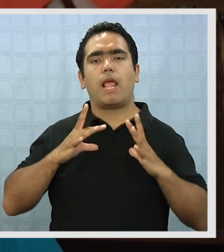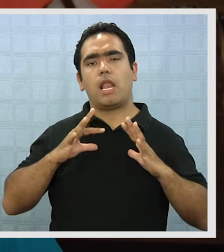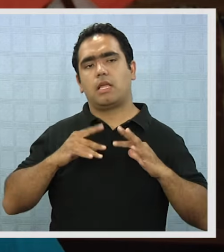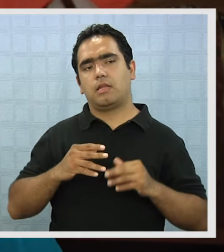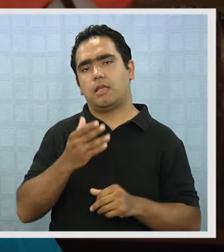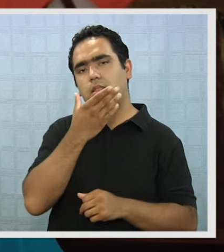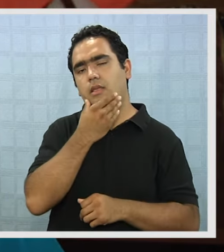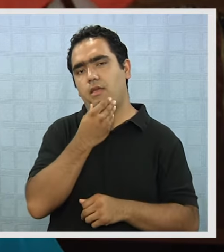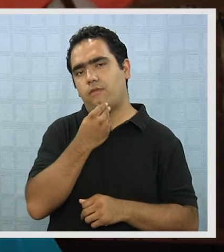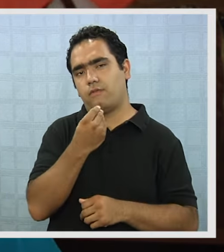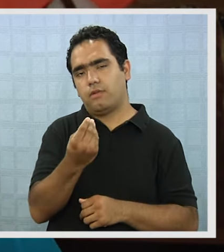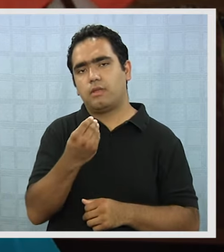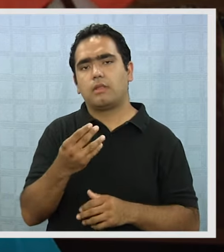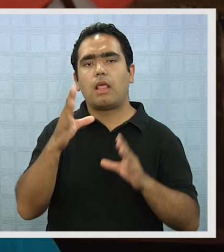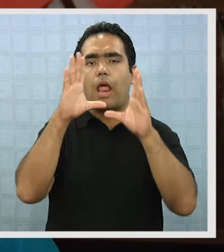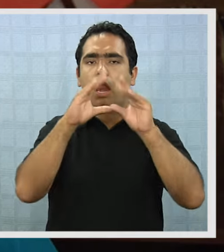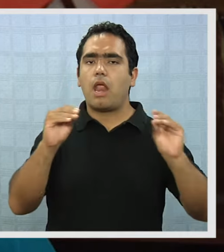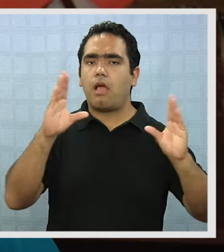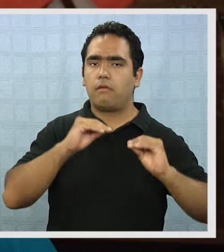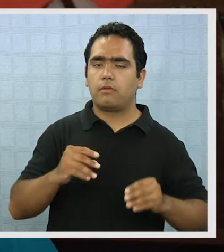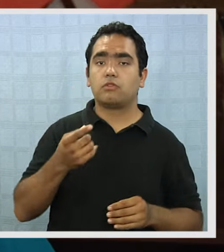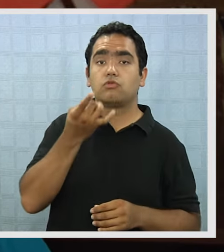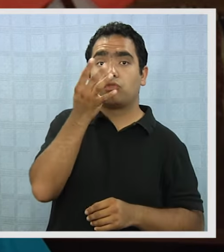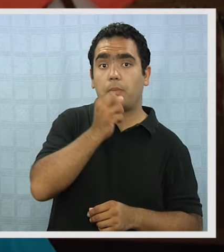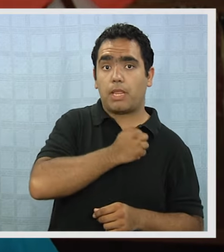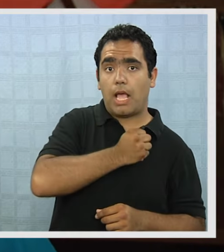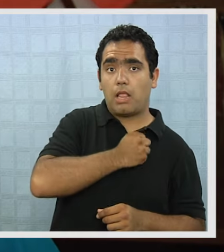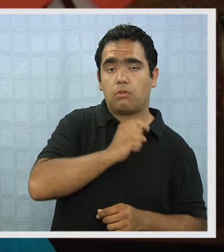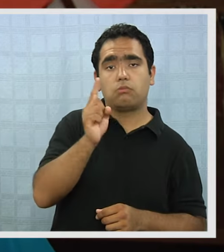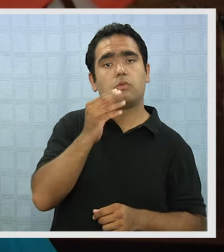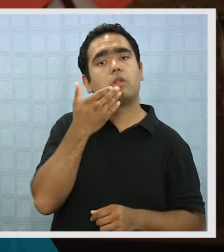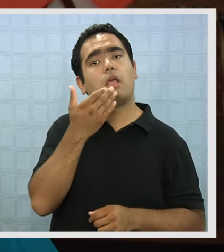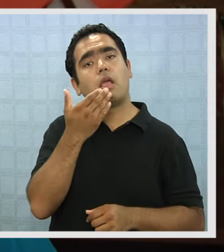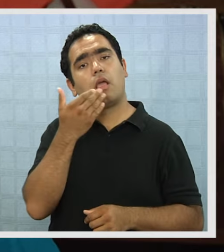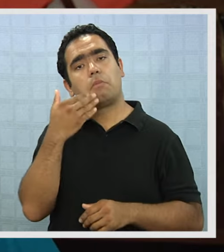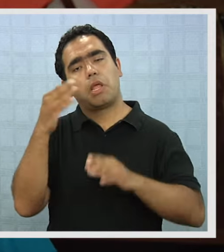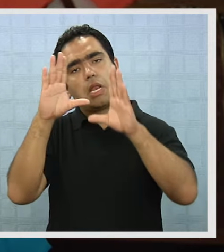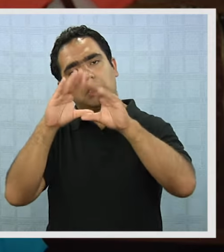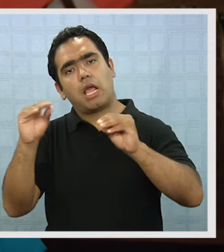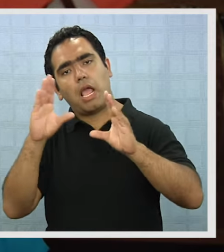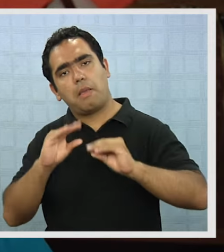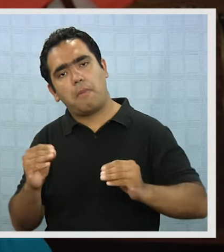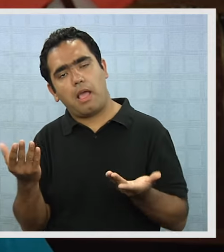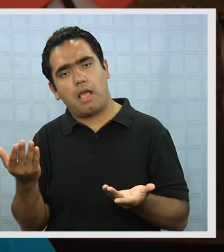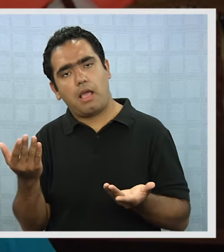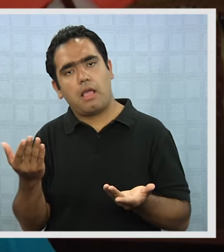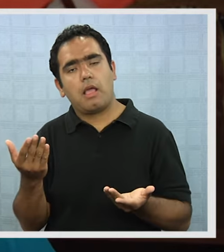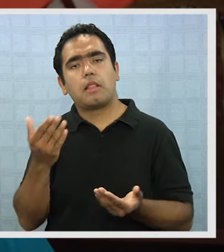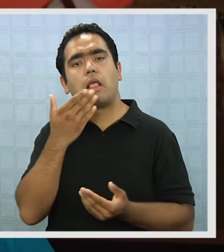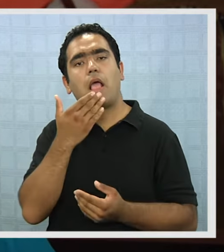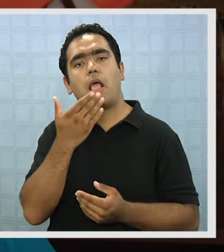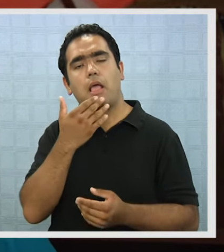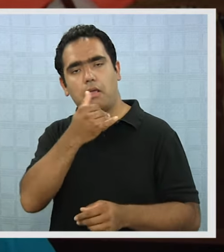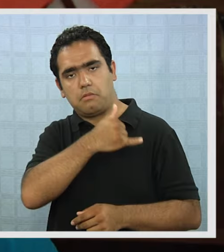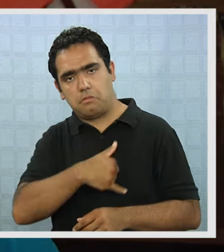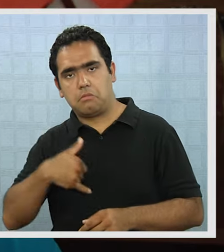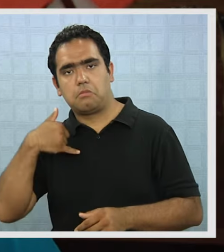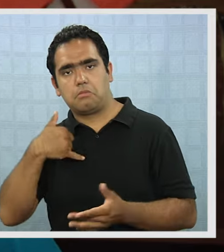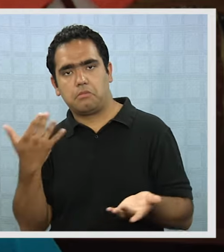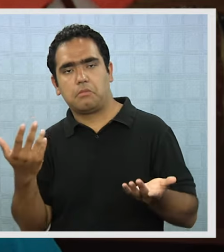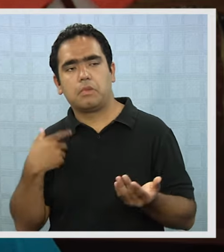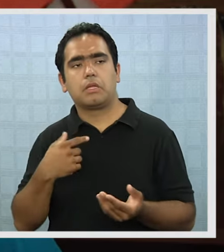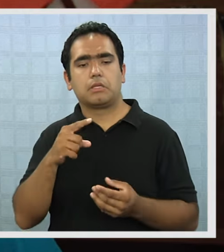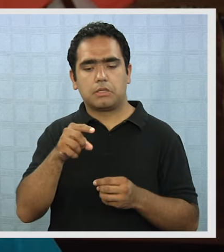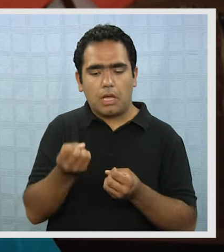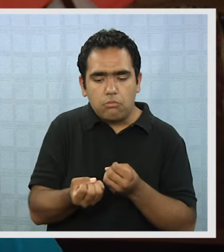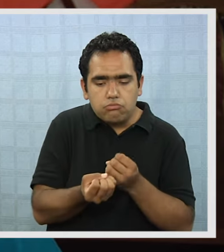alegría también. La Navidad no solamente se refiere al mundo católico, sino que el llamado de las semillas, que están